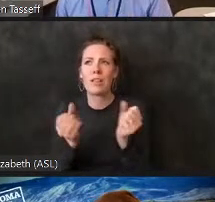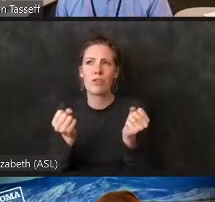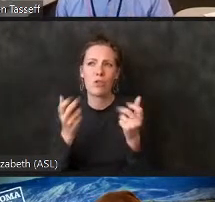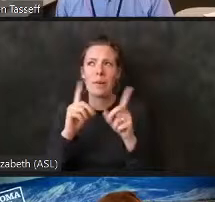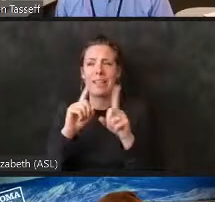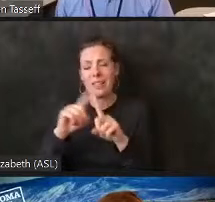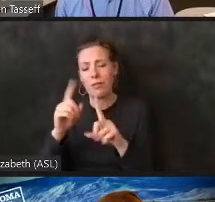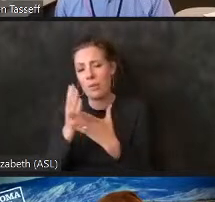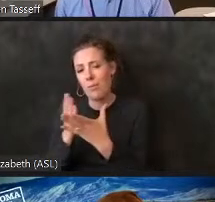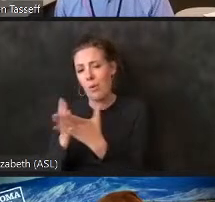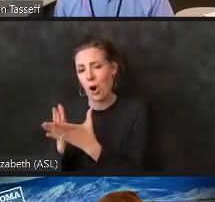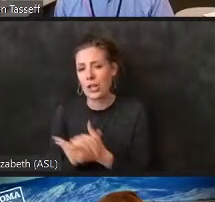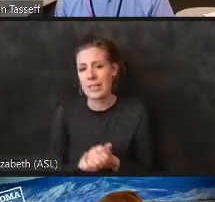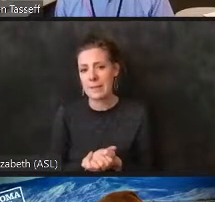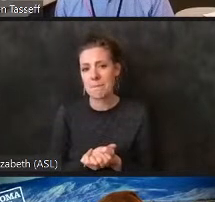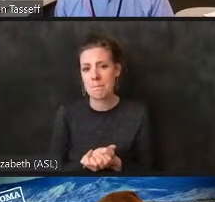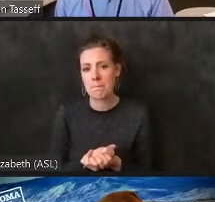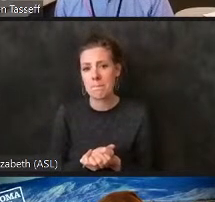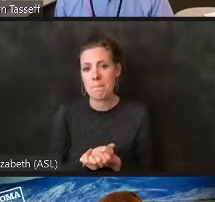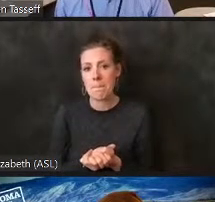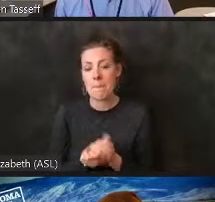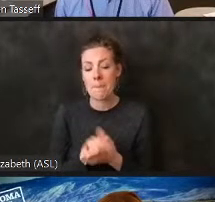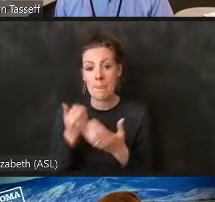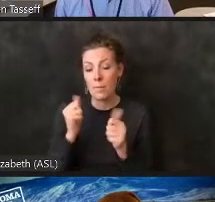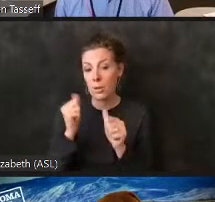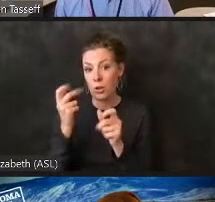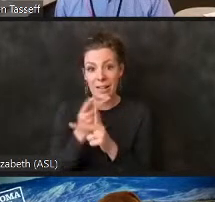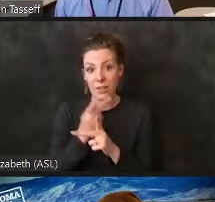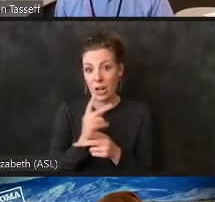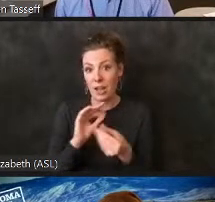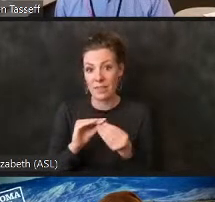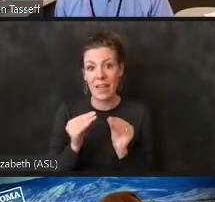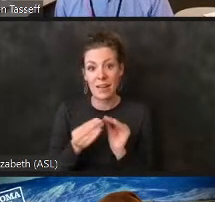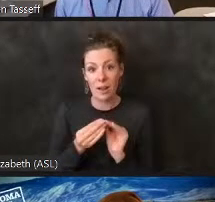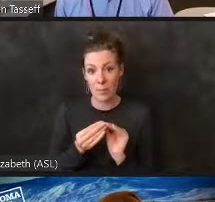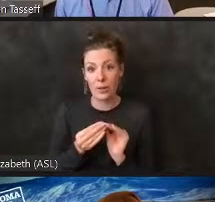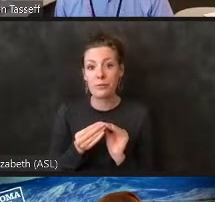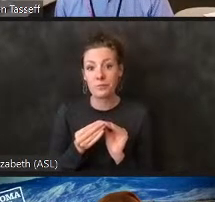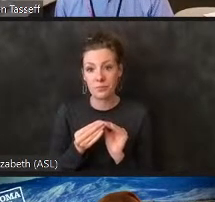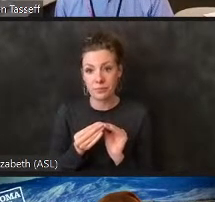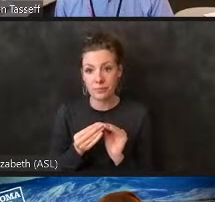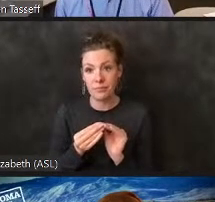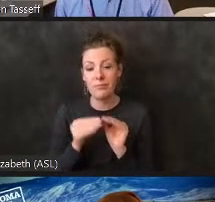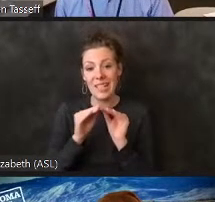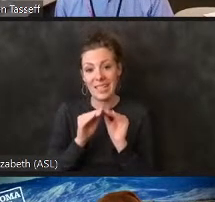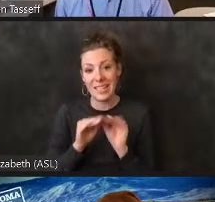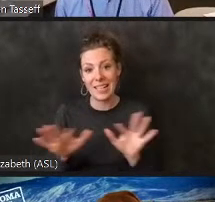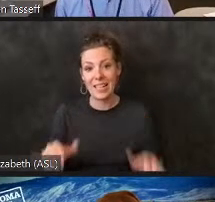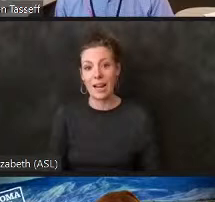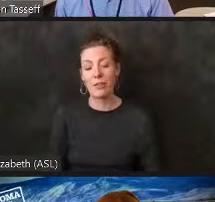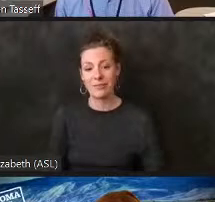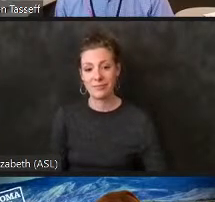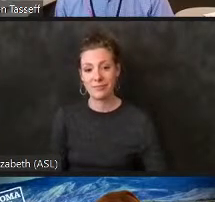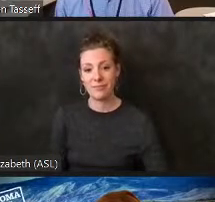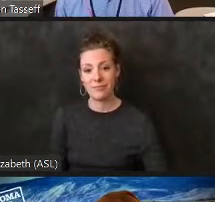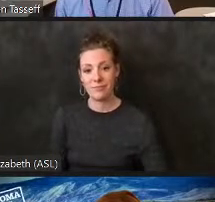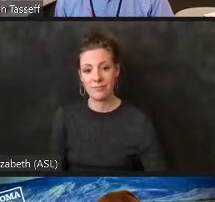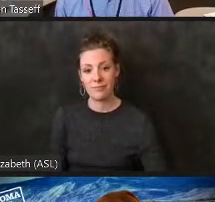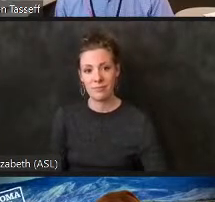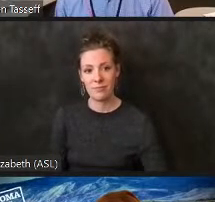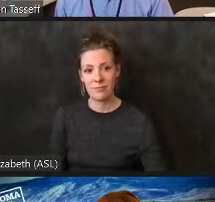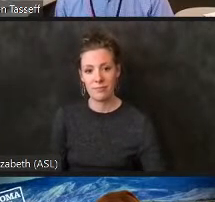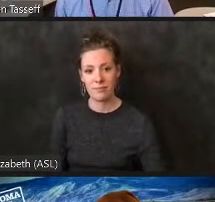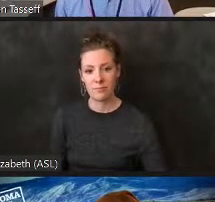hay muchas piezas que se están moviendo, que se mueven, que estamos tratando de agarrar ese número y saber exactamente cuál